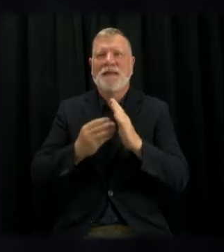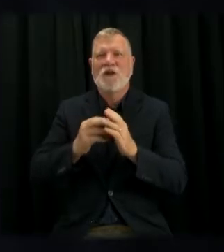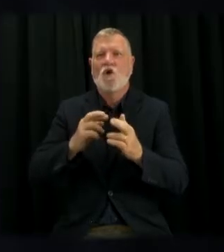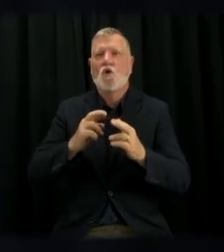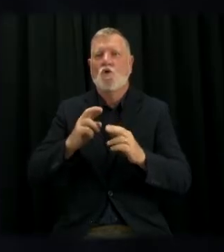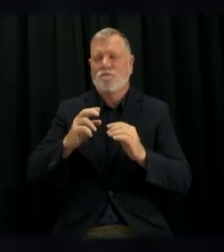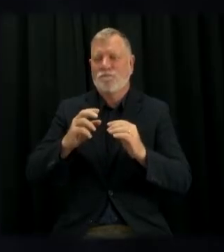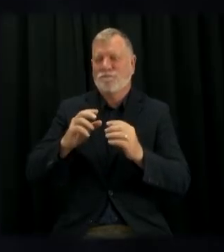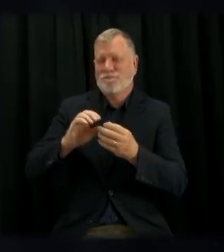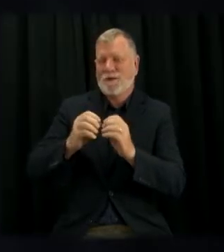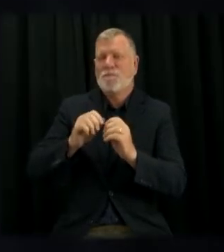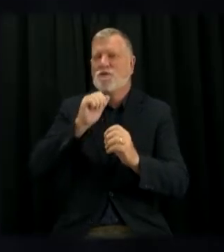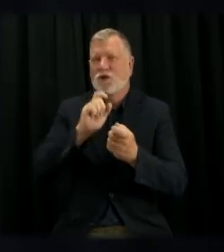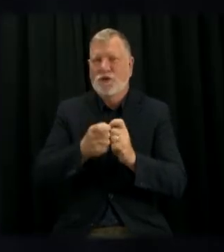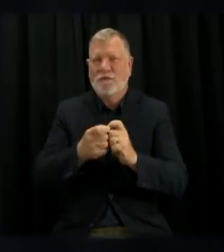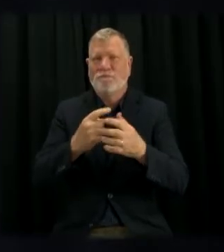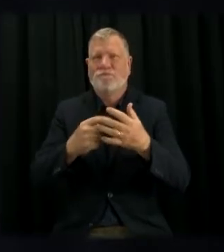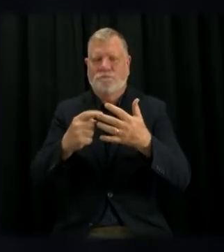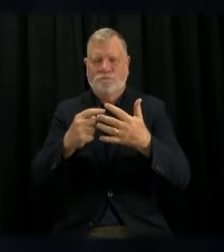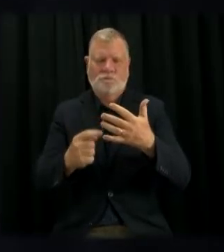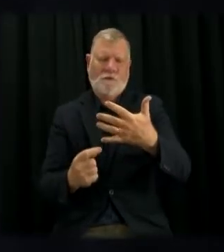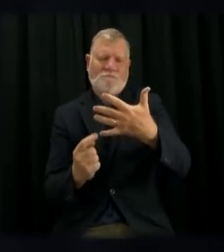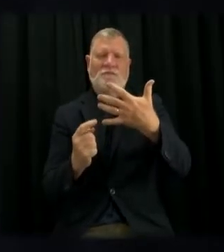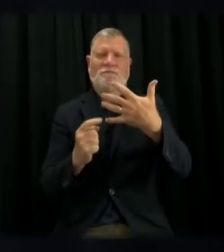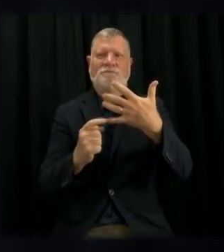tasas no han bajado? Número 5,